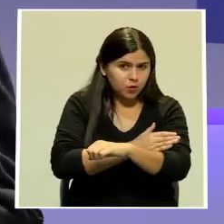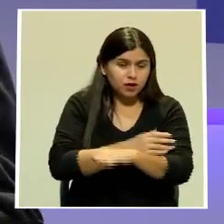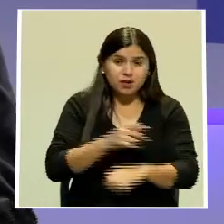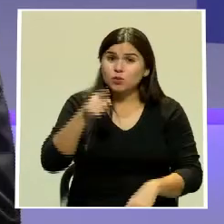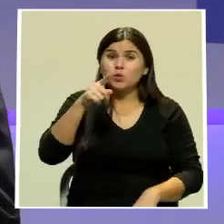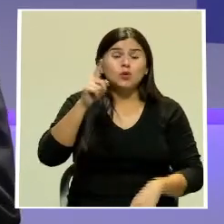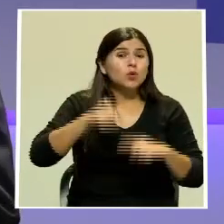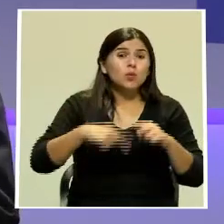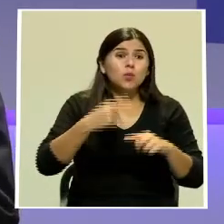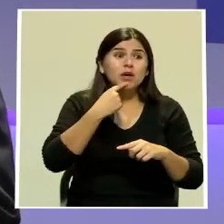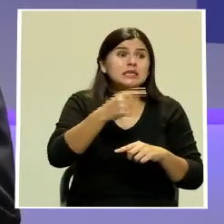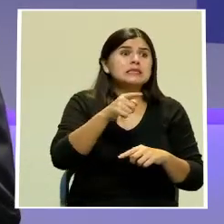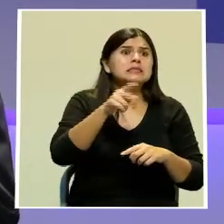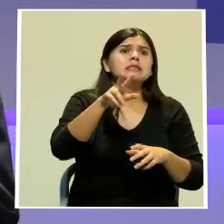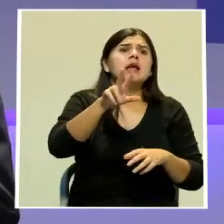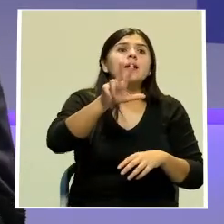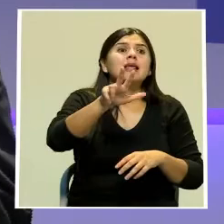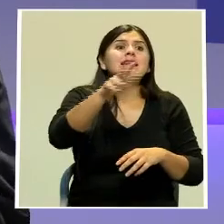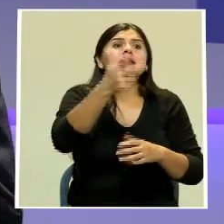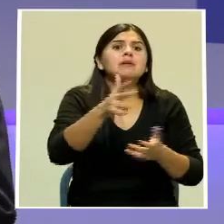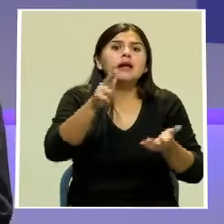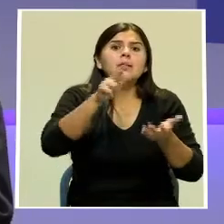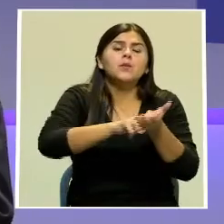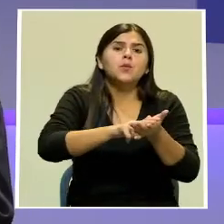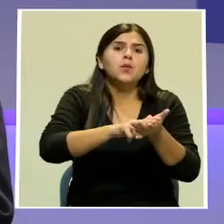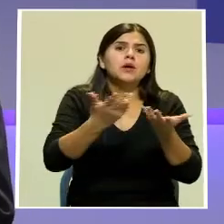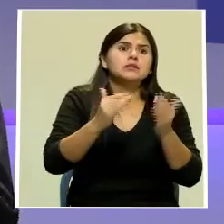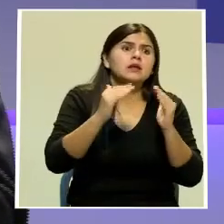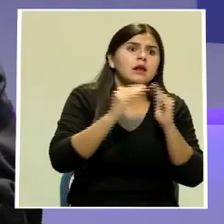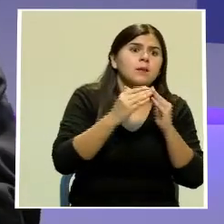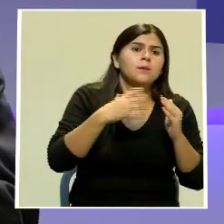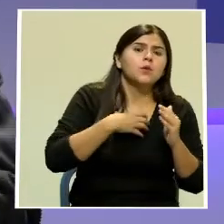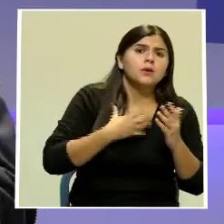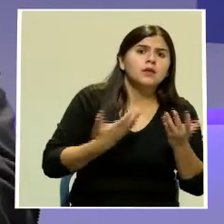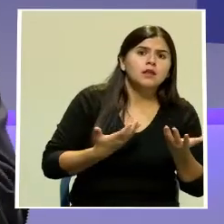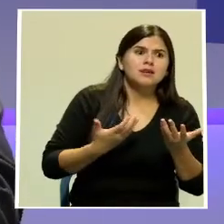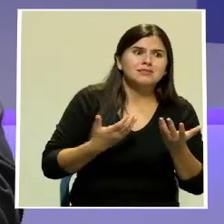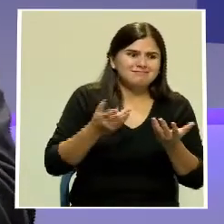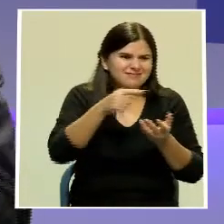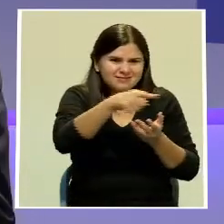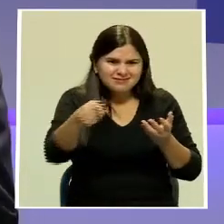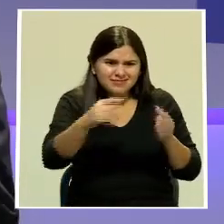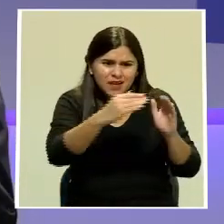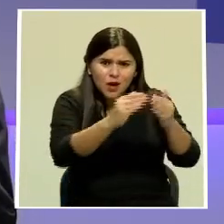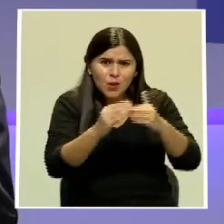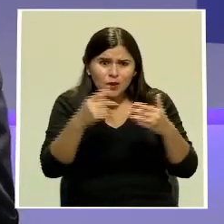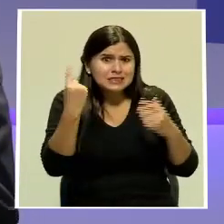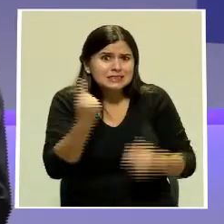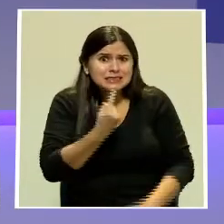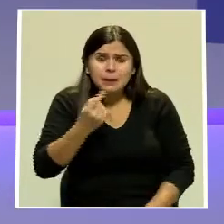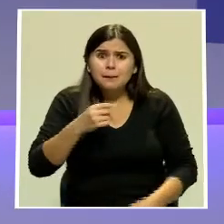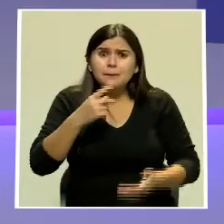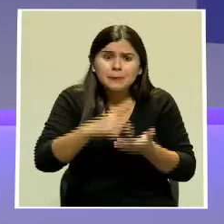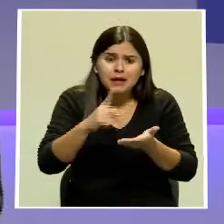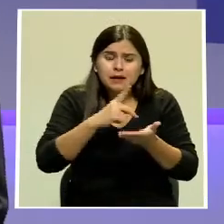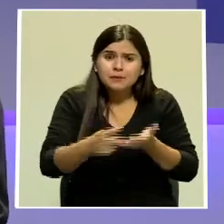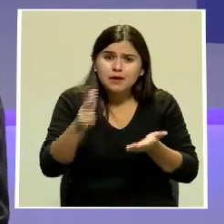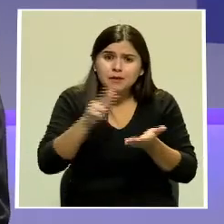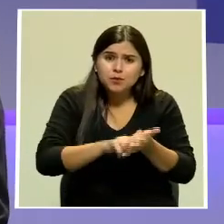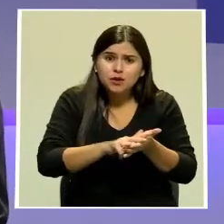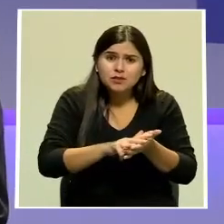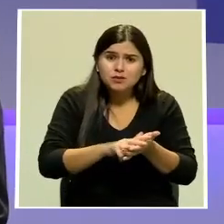a triplicar el impuesto de bienes inmuebles de la propiedad de las personas si son los que siempre generalmente están pagando impuestos, cuando también hay